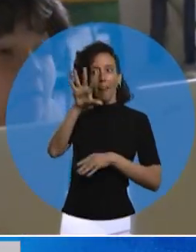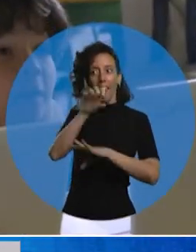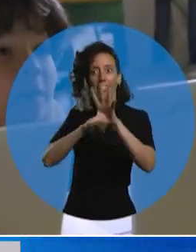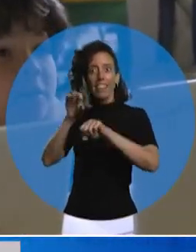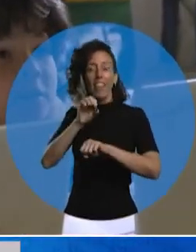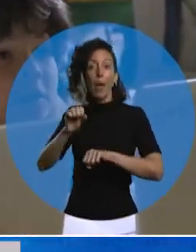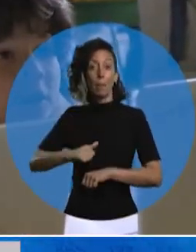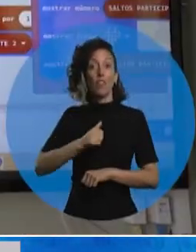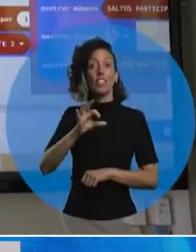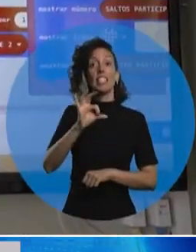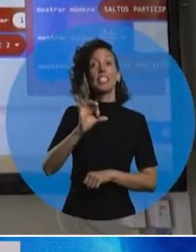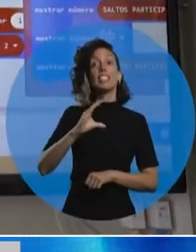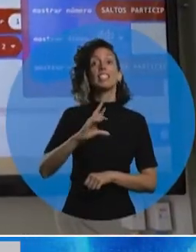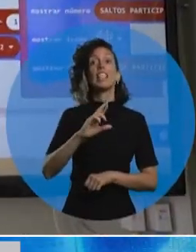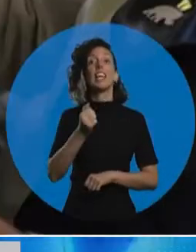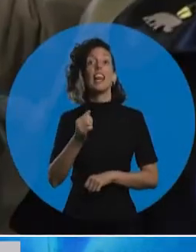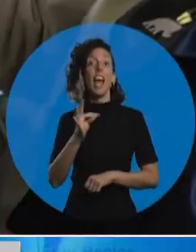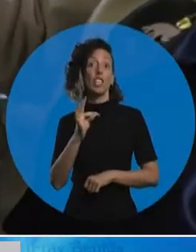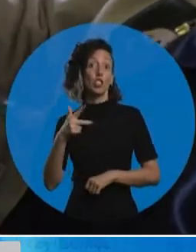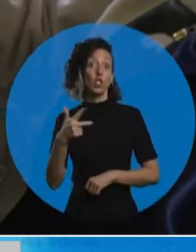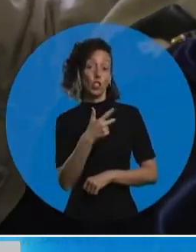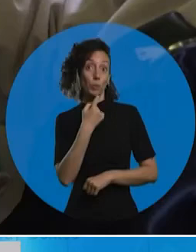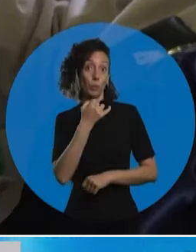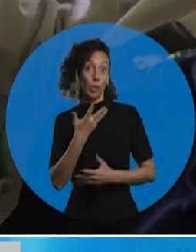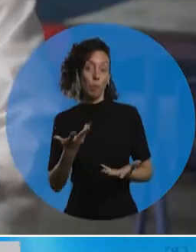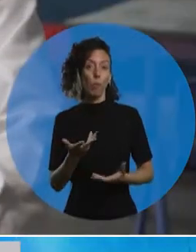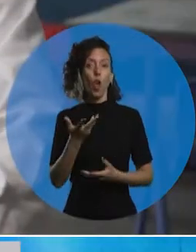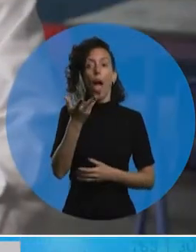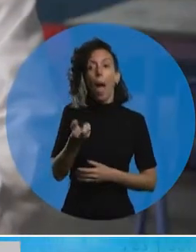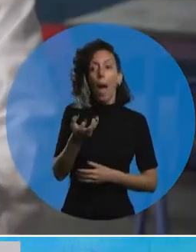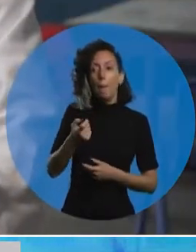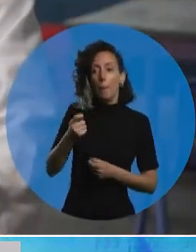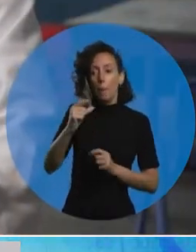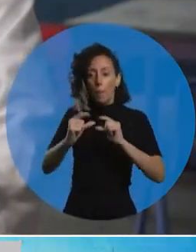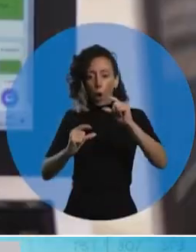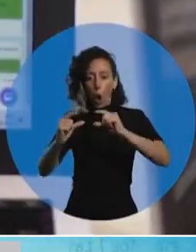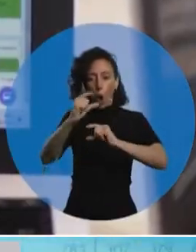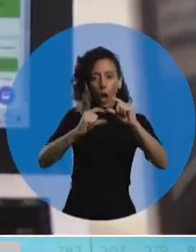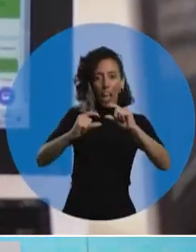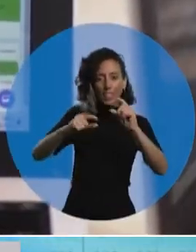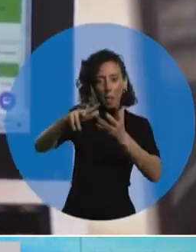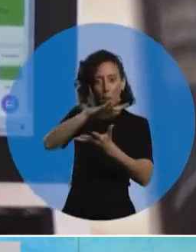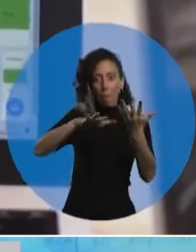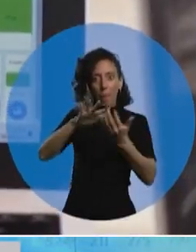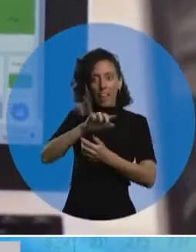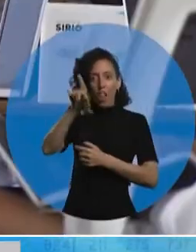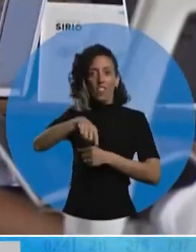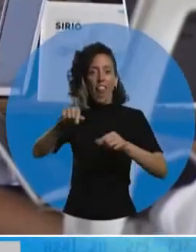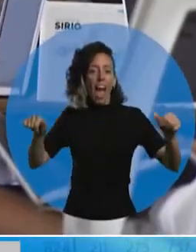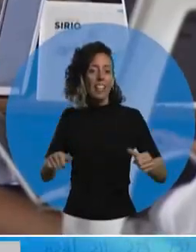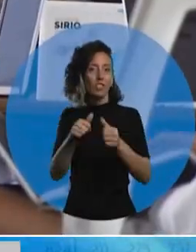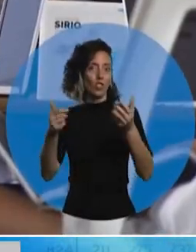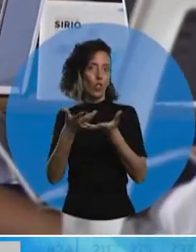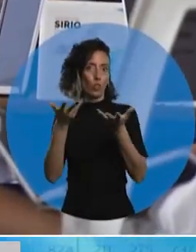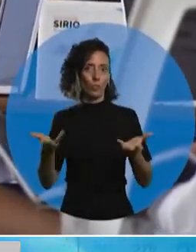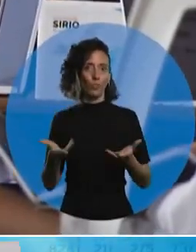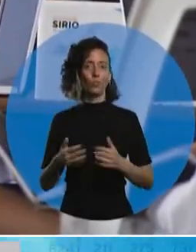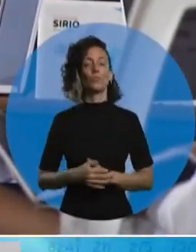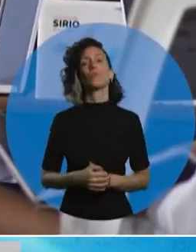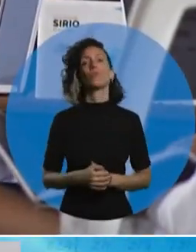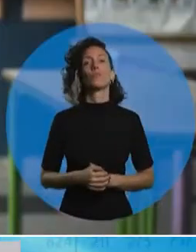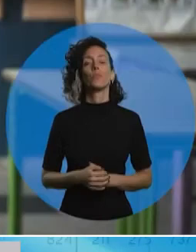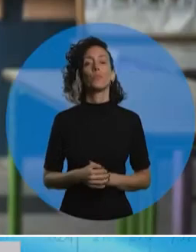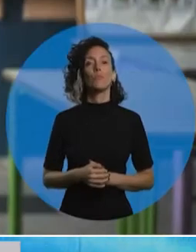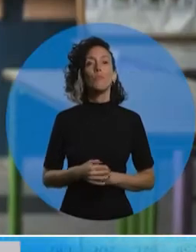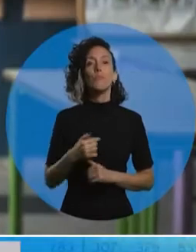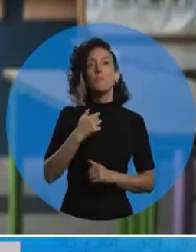bueno, los datos tienen que ser diversos para que la inteligencia artificial pueda hacer mejores predicciones. Bueno, acá lo ven. Si todos los